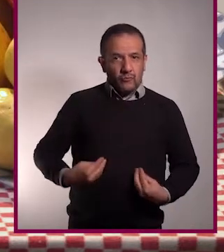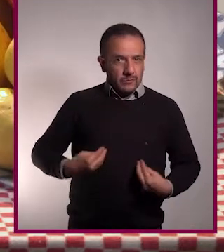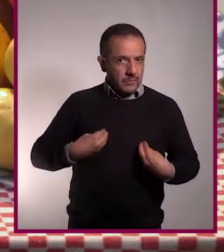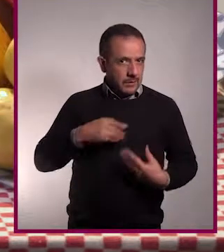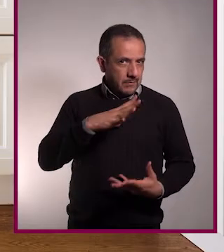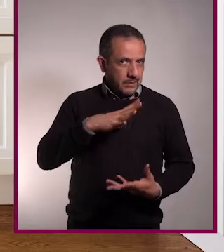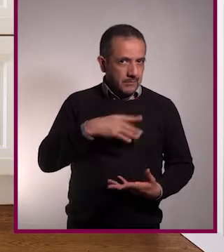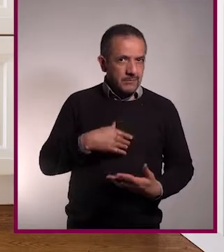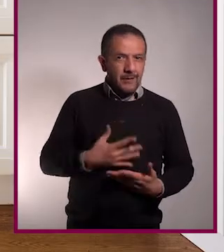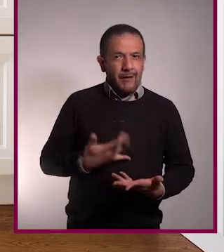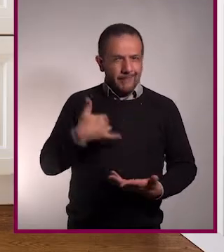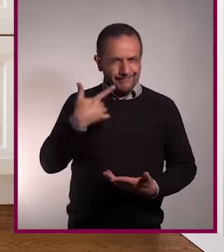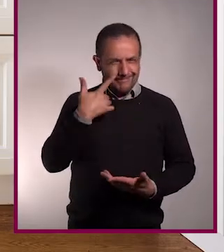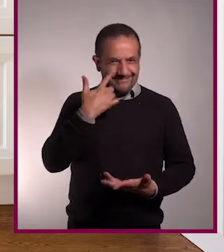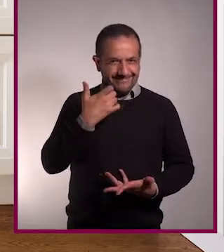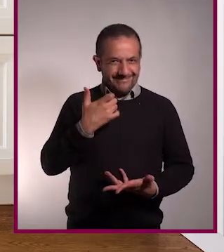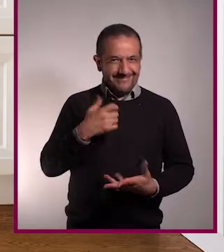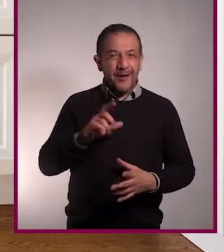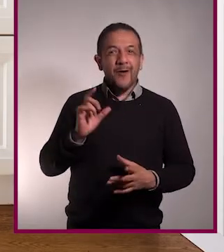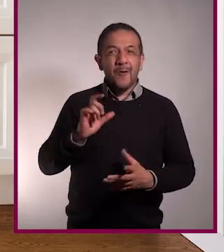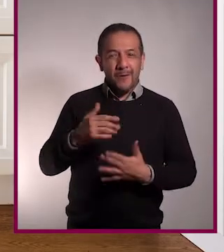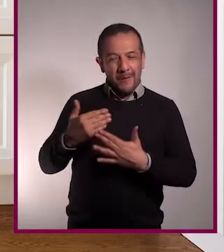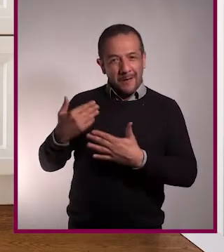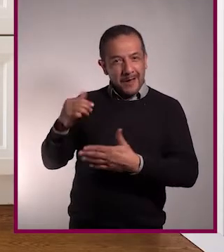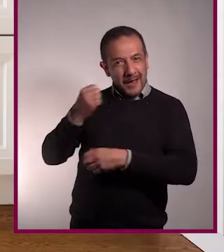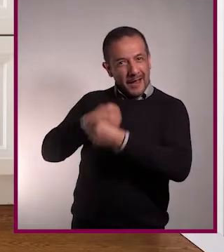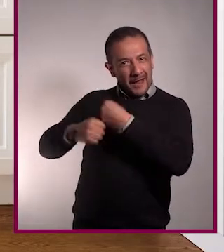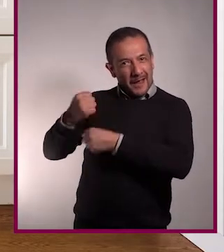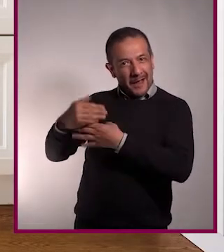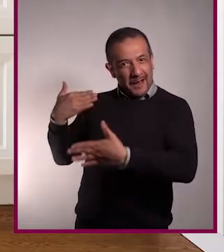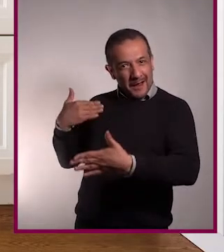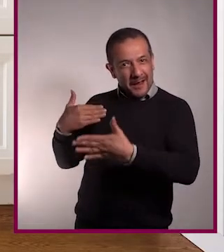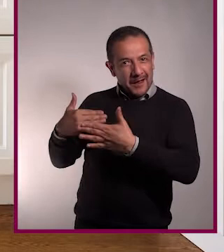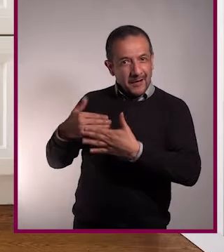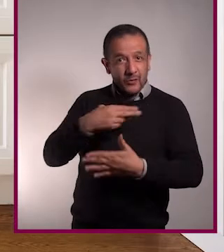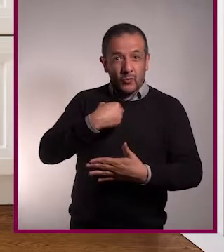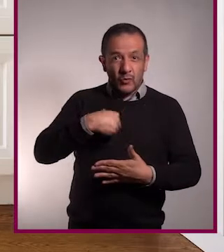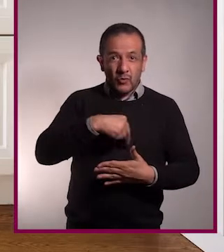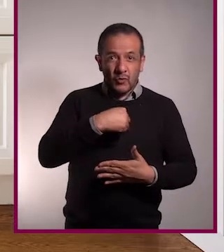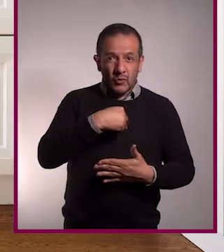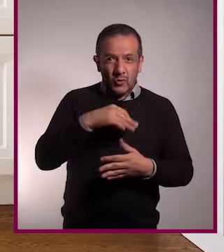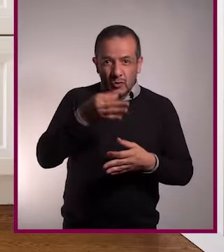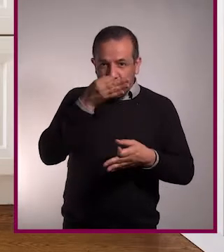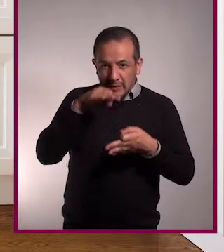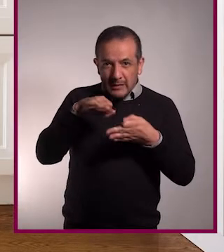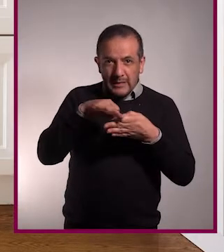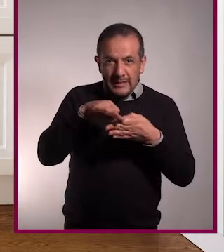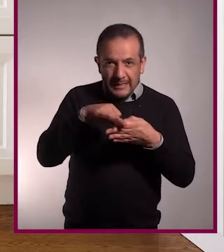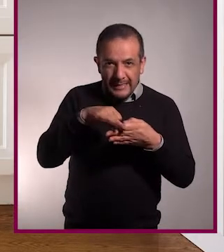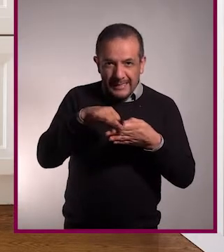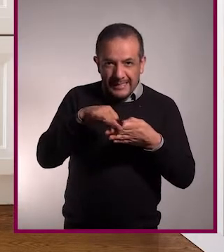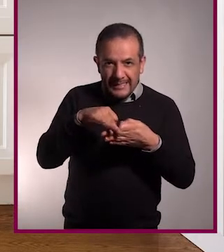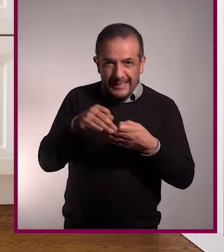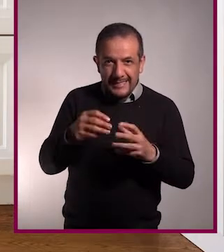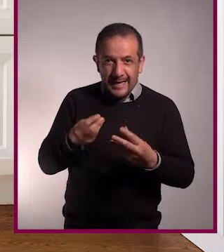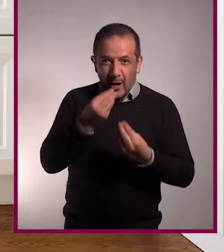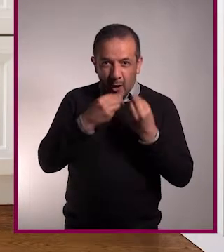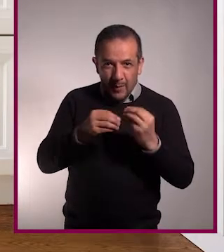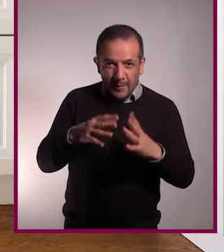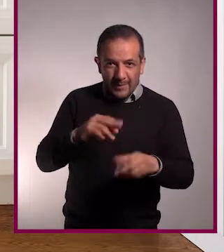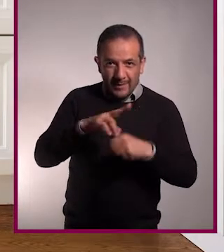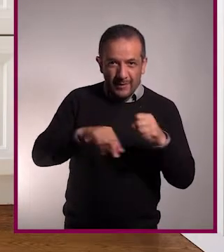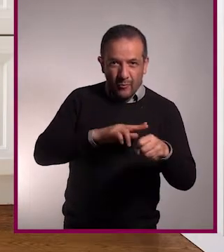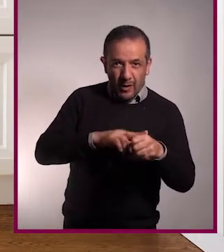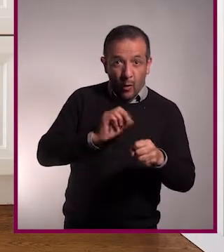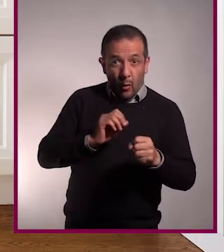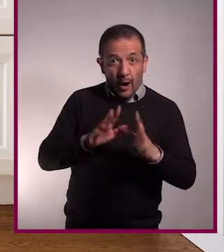aquí. Curiosamente, sobre todo durante los últimos años, nunca habíamos estado tan cerca y tan lejos de ellos.